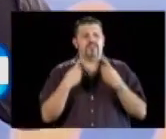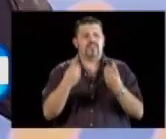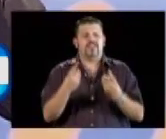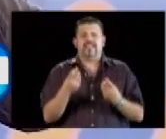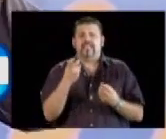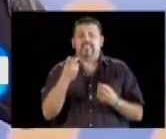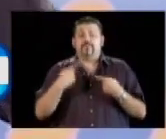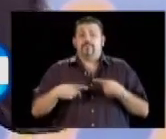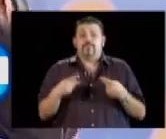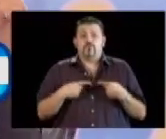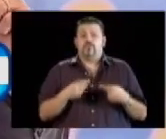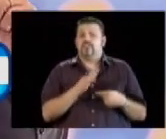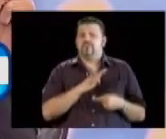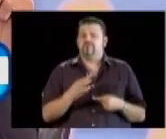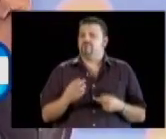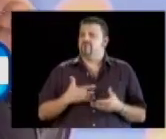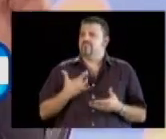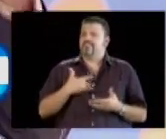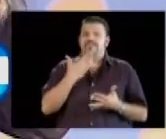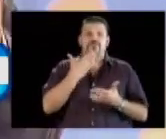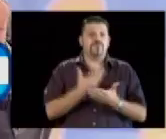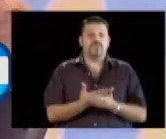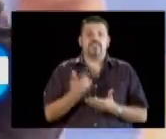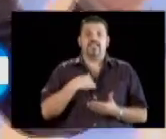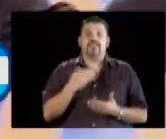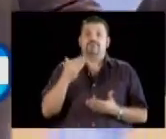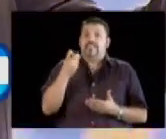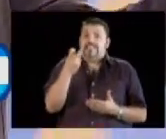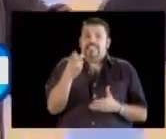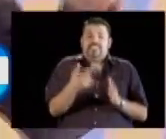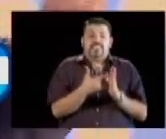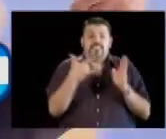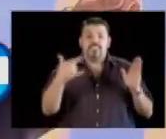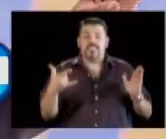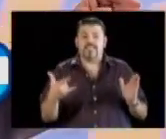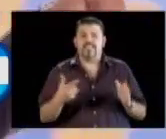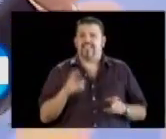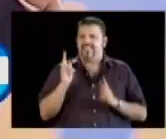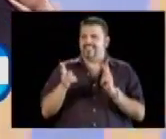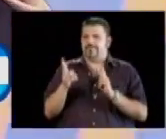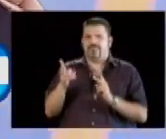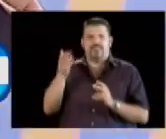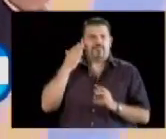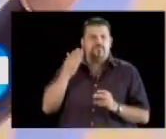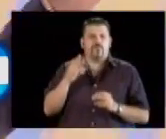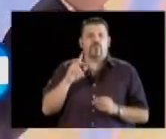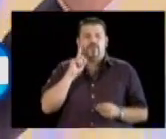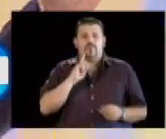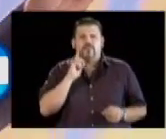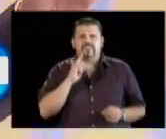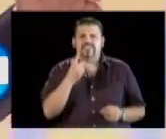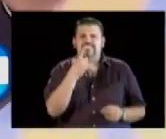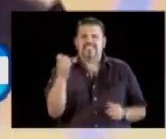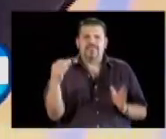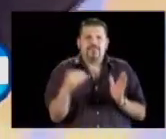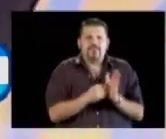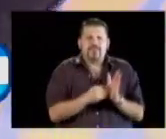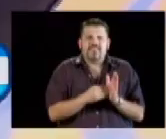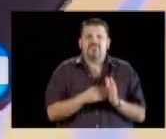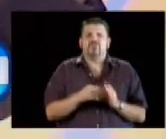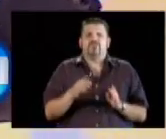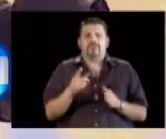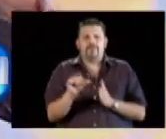persona va a realizar el resto de su vida. Y ese cheque de regalías es como el que hablaba Patricia Amador, que recibe 100 mil pesos mensuales